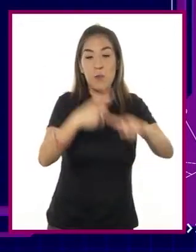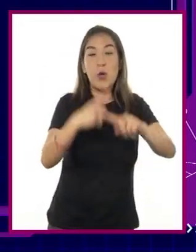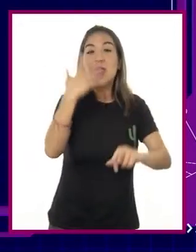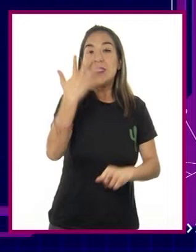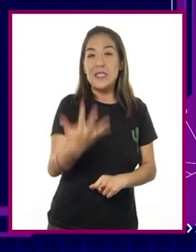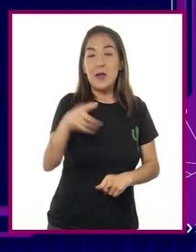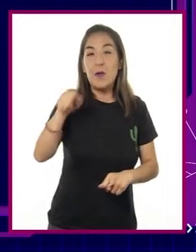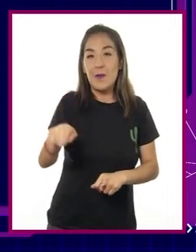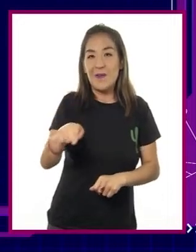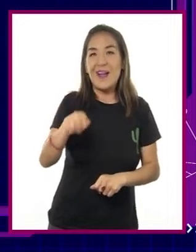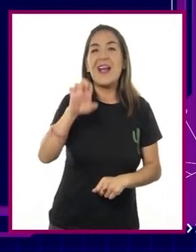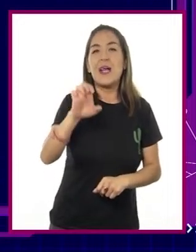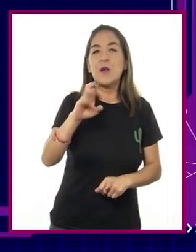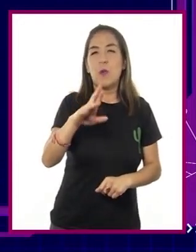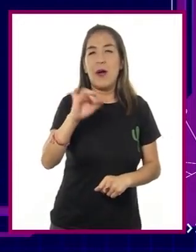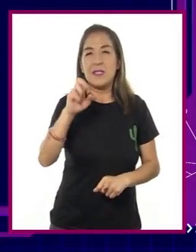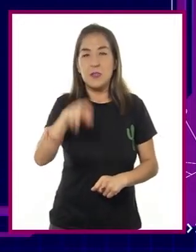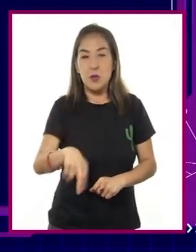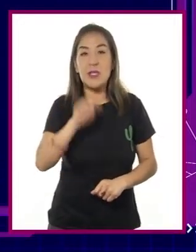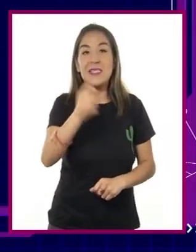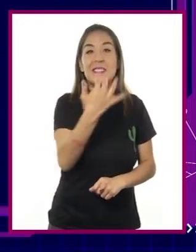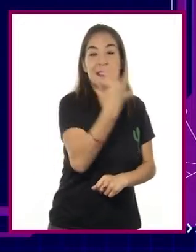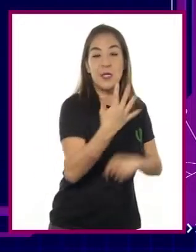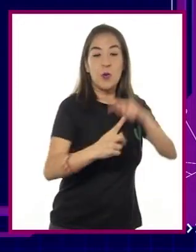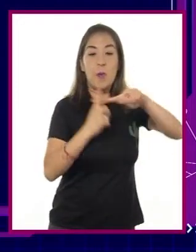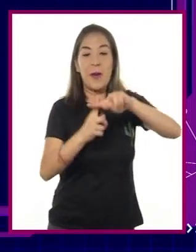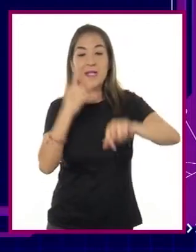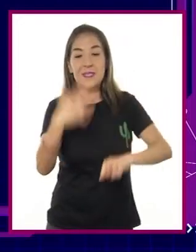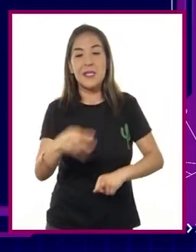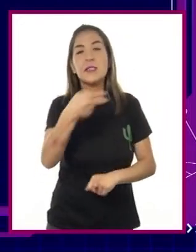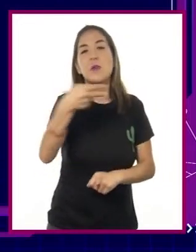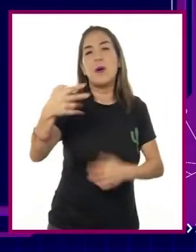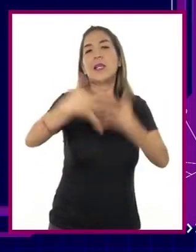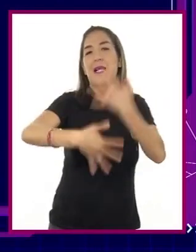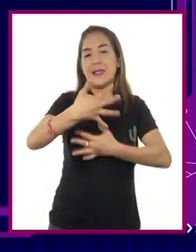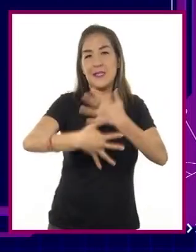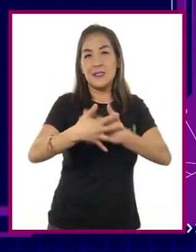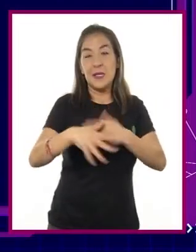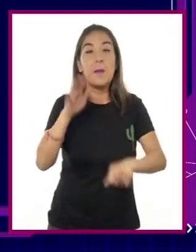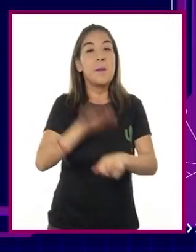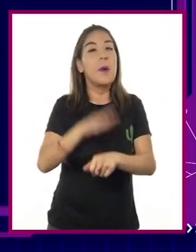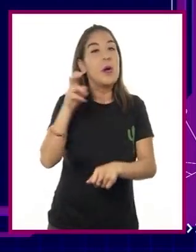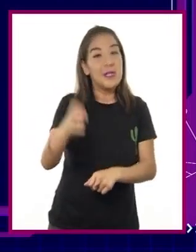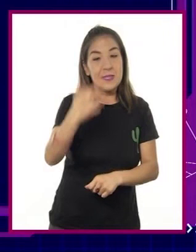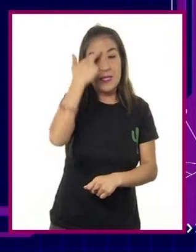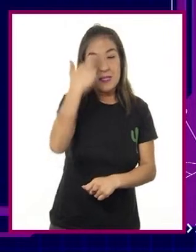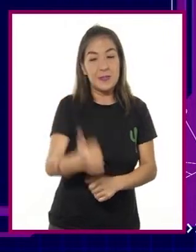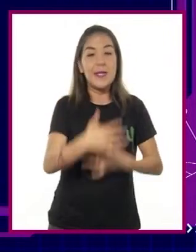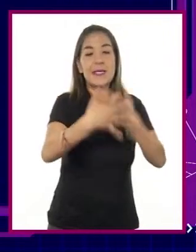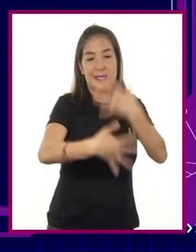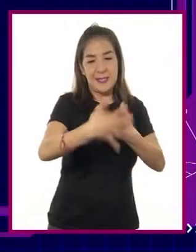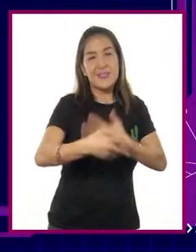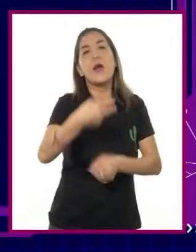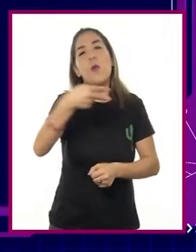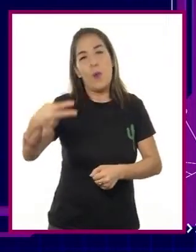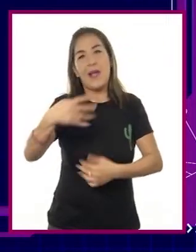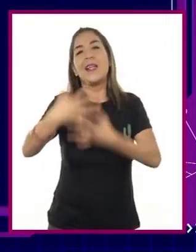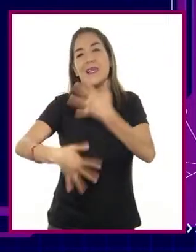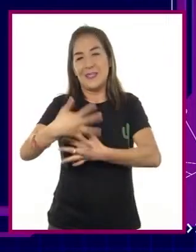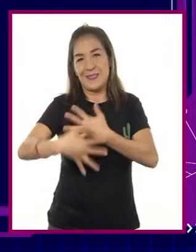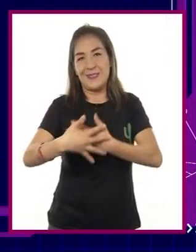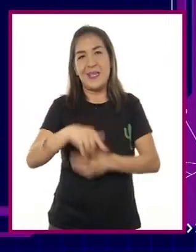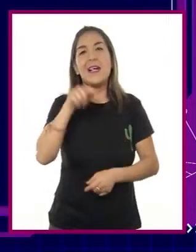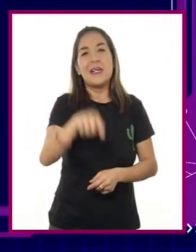la ecuación, tenemos que 5 más 10 igual a 15, por lo tanto, 15 igual a 15, y la